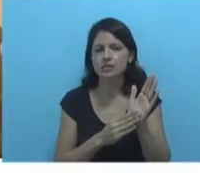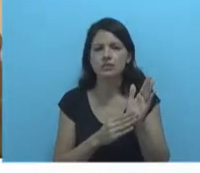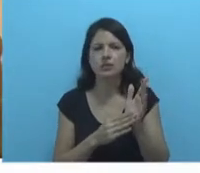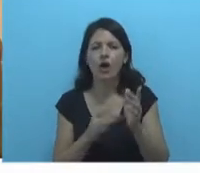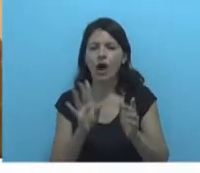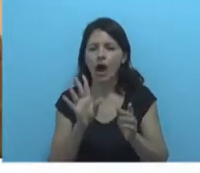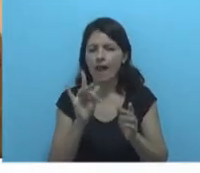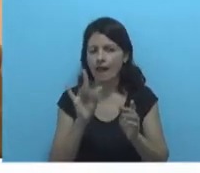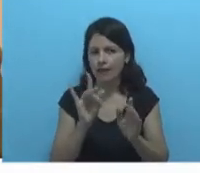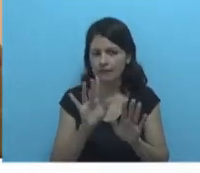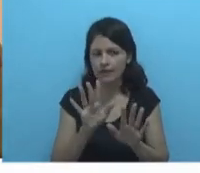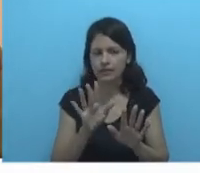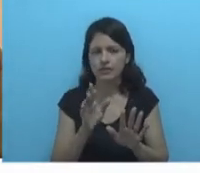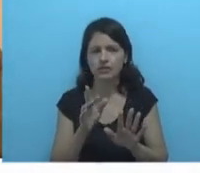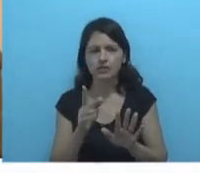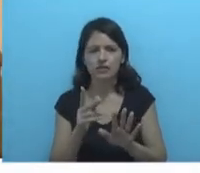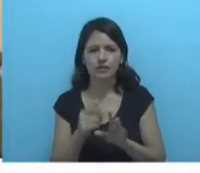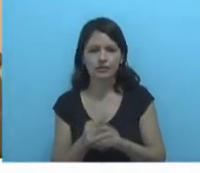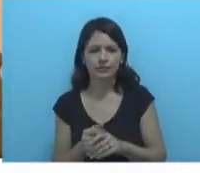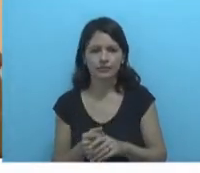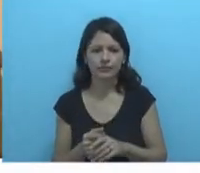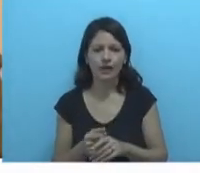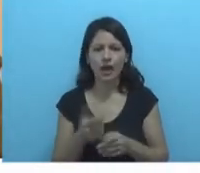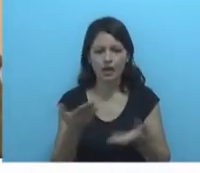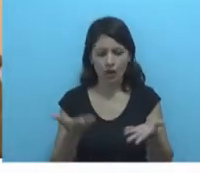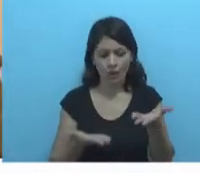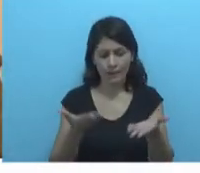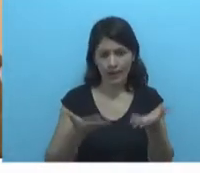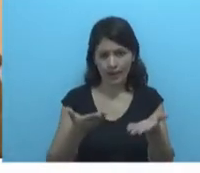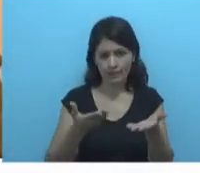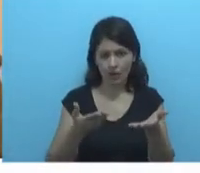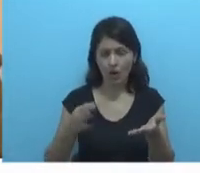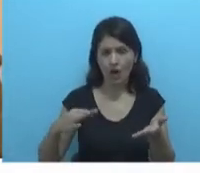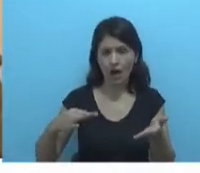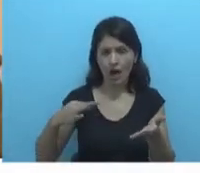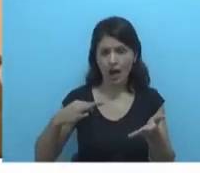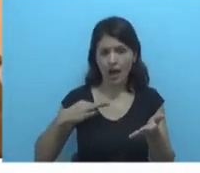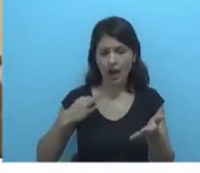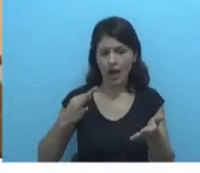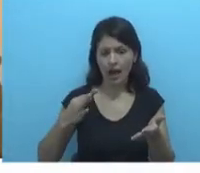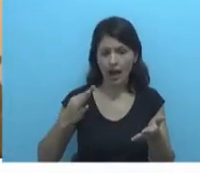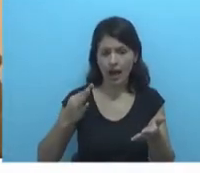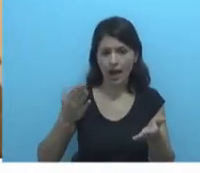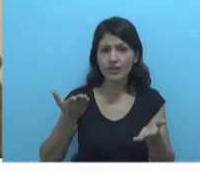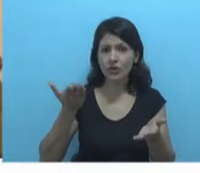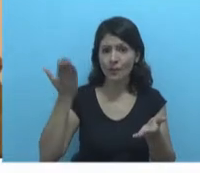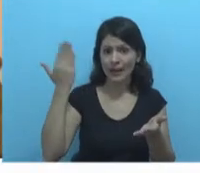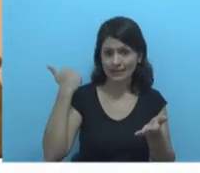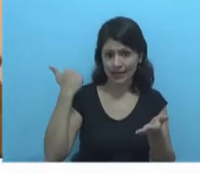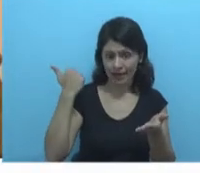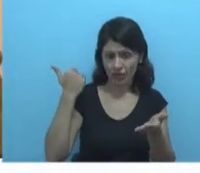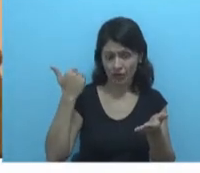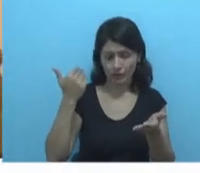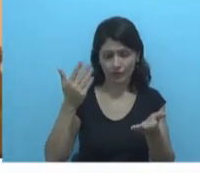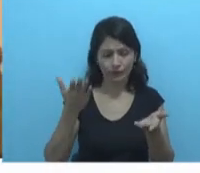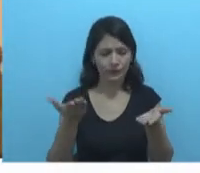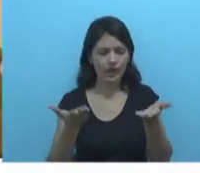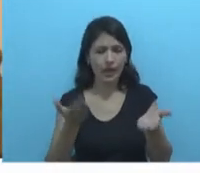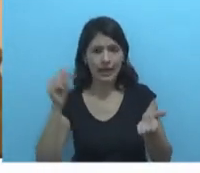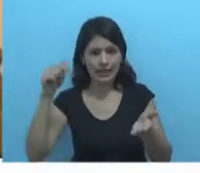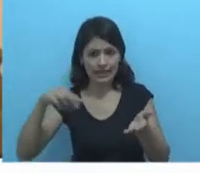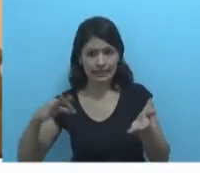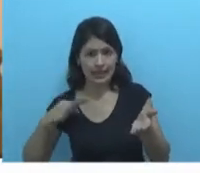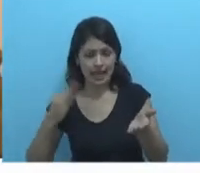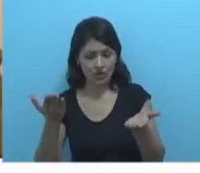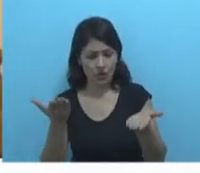Si comparamos el primer trimestre del 2021 con el primer trimestre del 2020, el